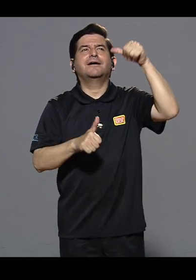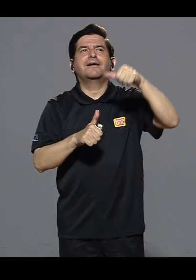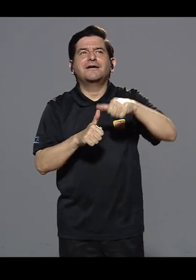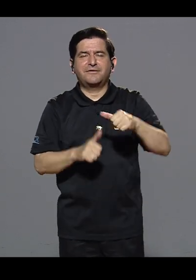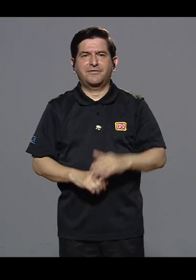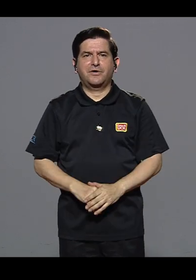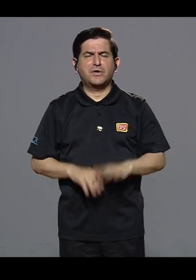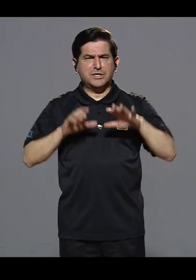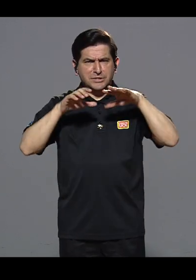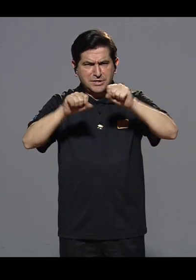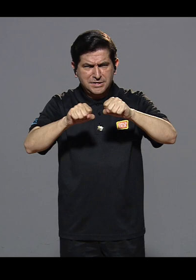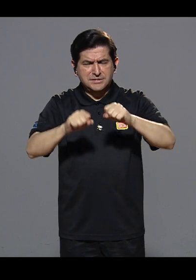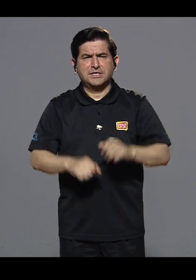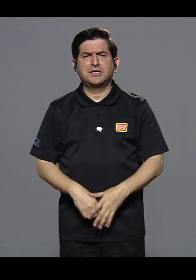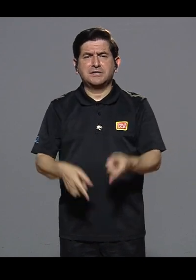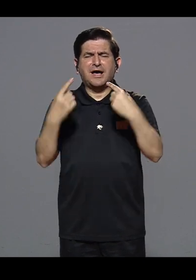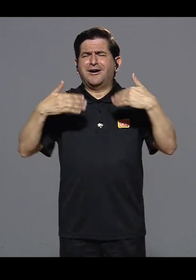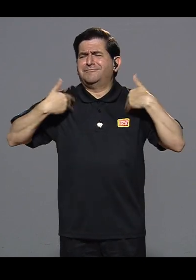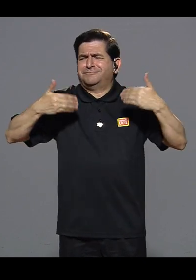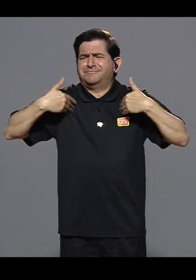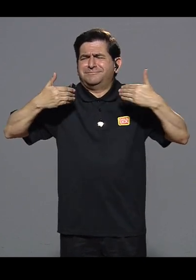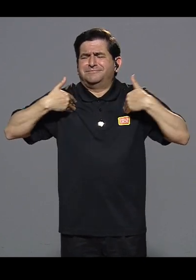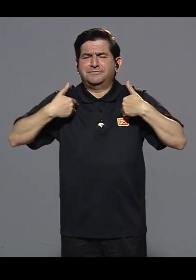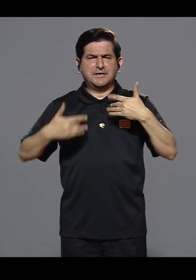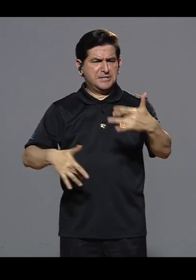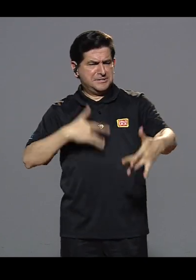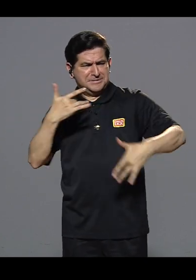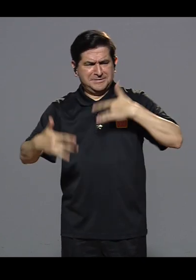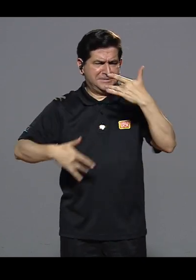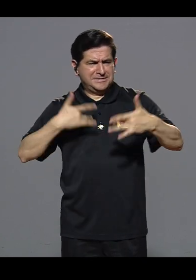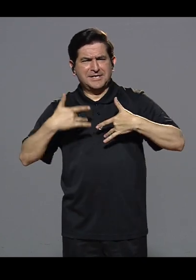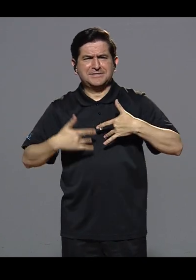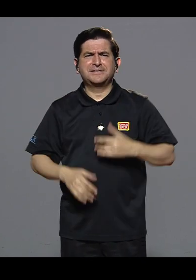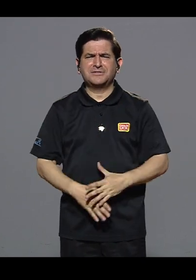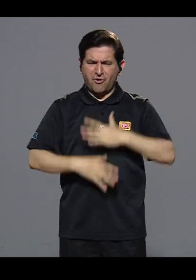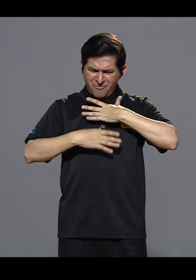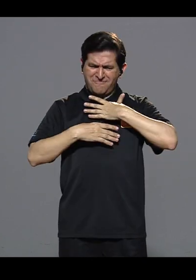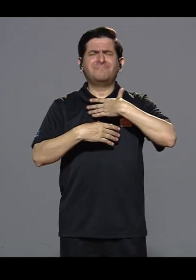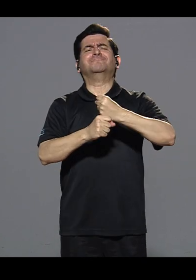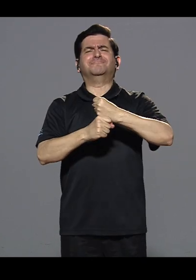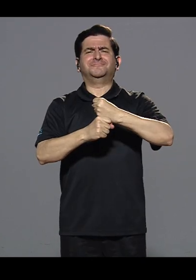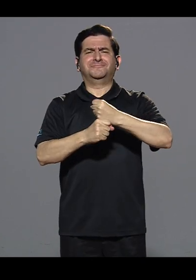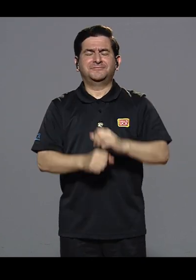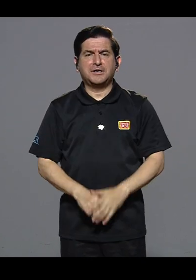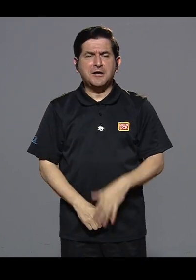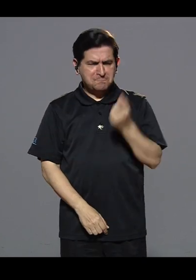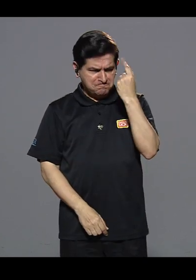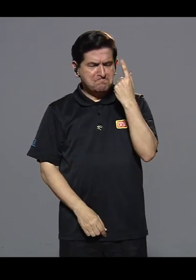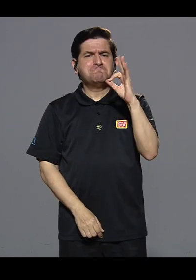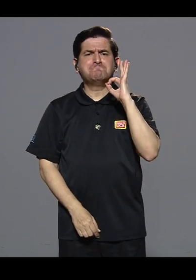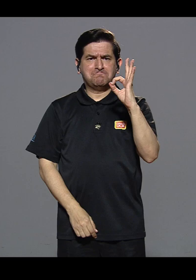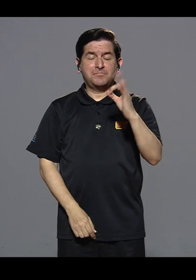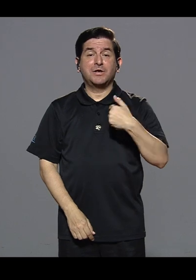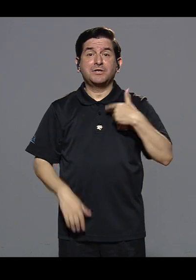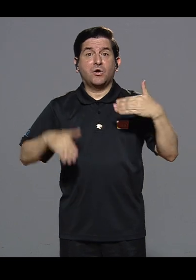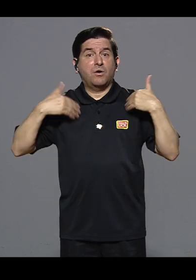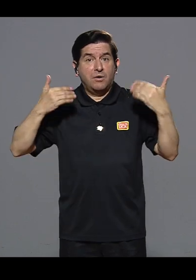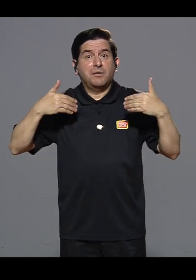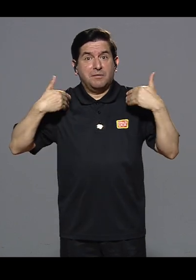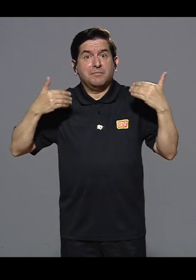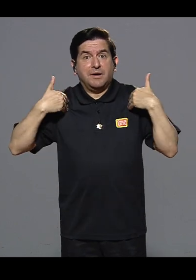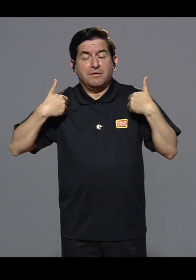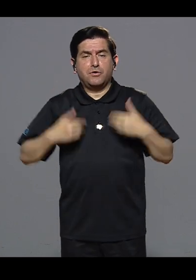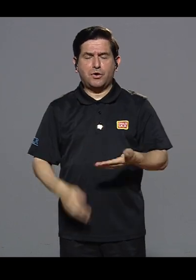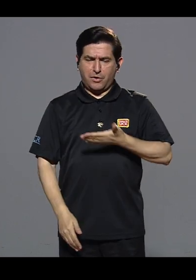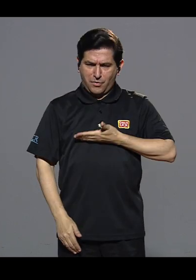Me acuerdo que se fue a una cita y venía muy contento. Se sintió muy como con una confianza, como que lo entendieron. Me